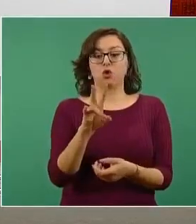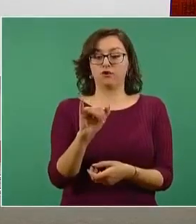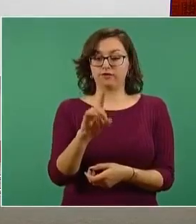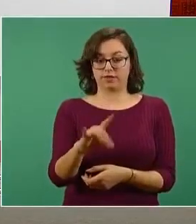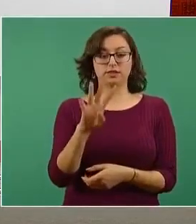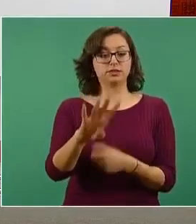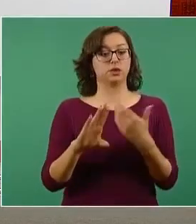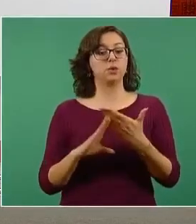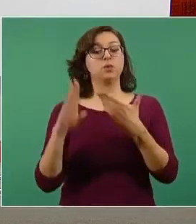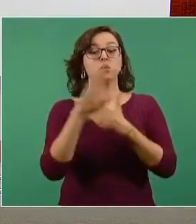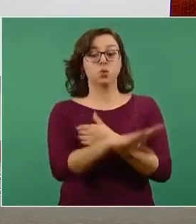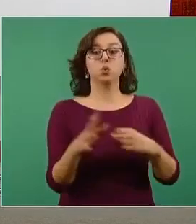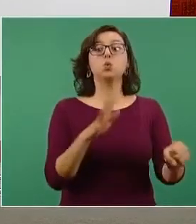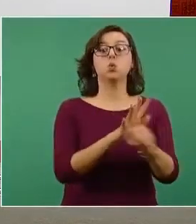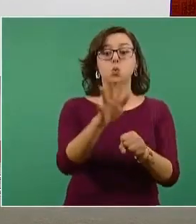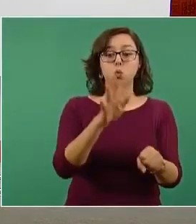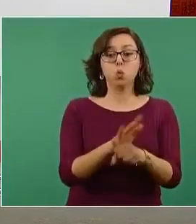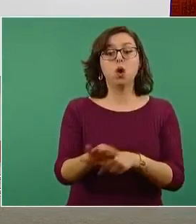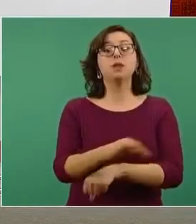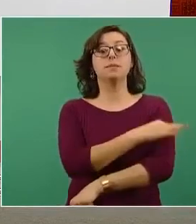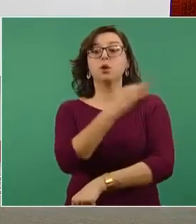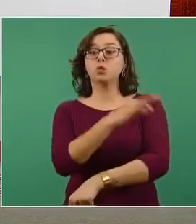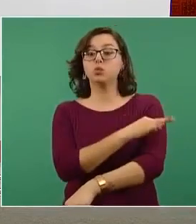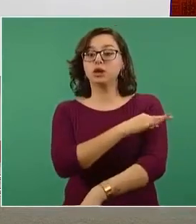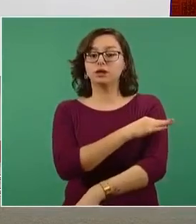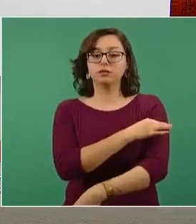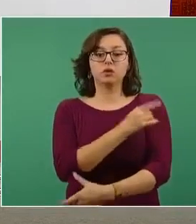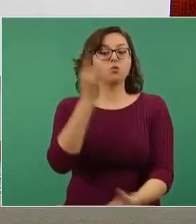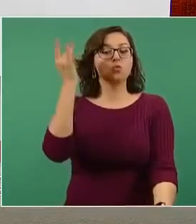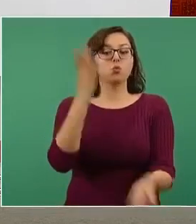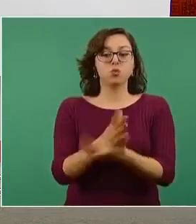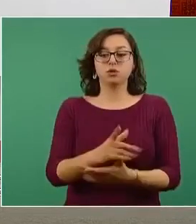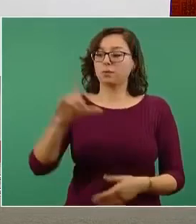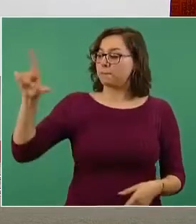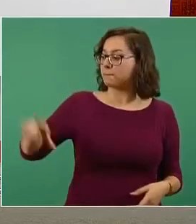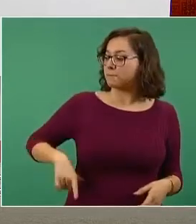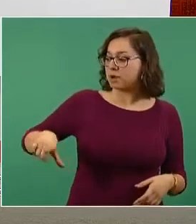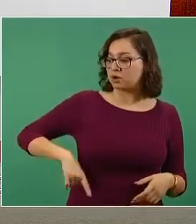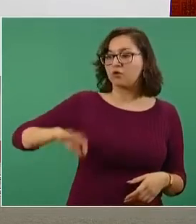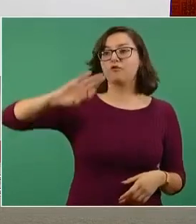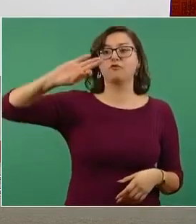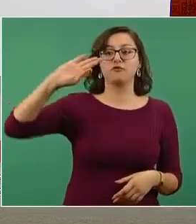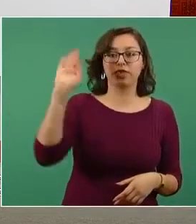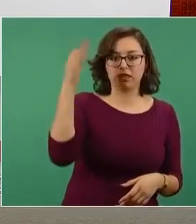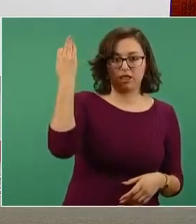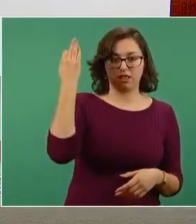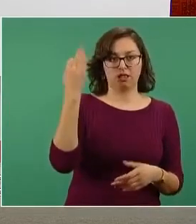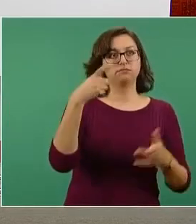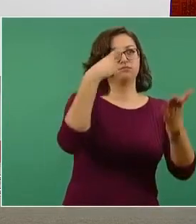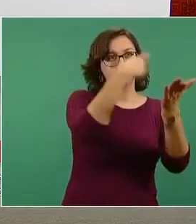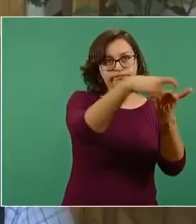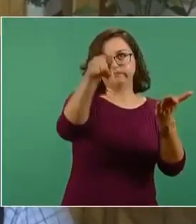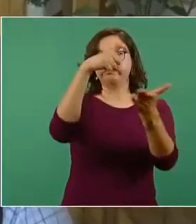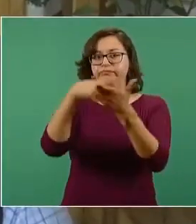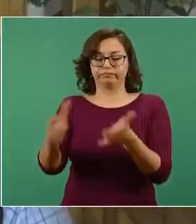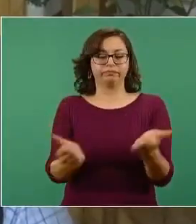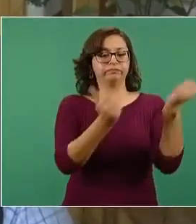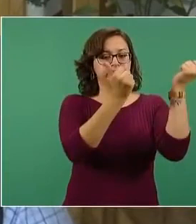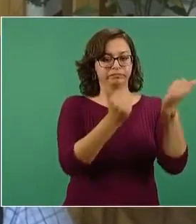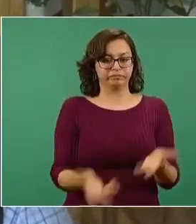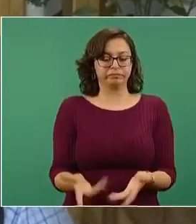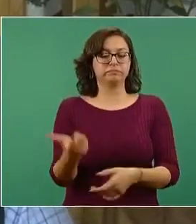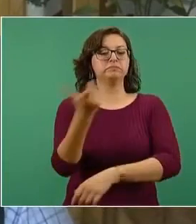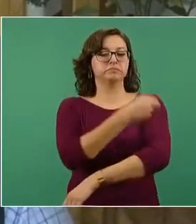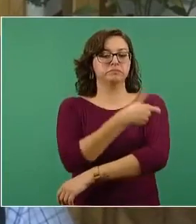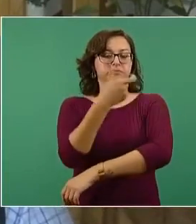COVID-19 es la vacuna que el gobierno de México ha adquirido y que el día de hoy aplica a